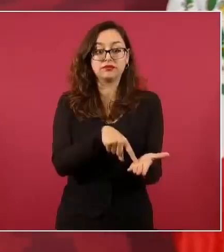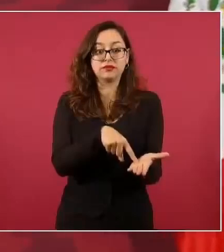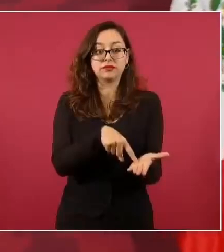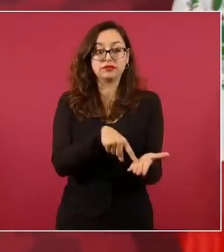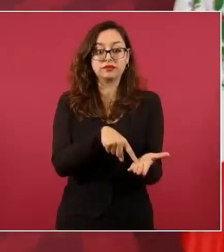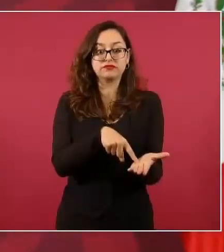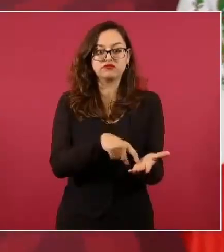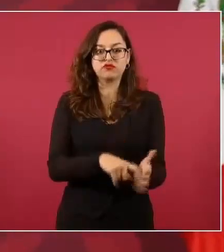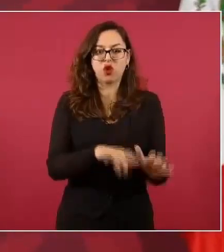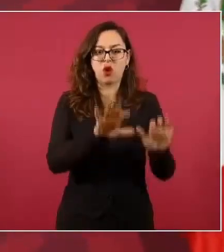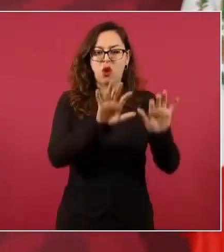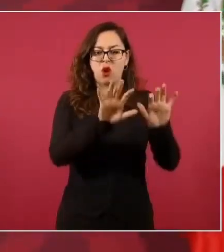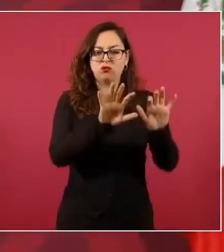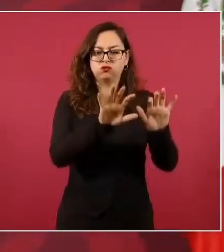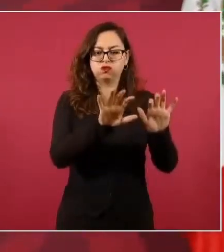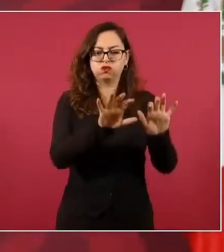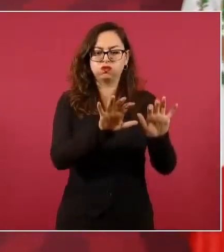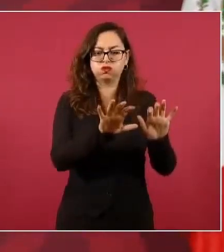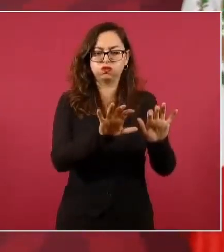escriben todo.